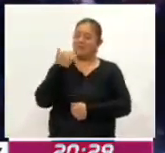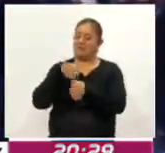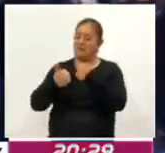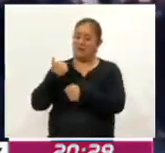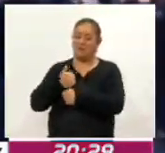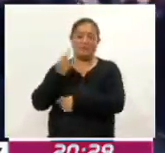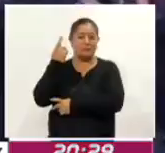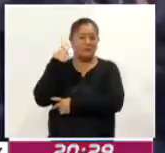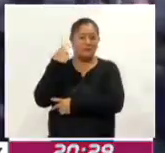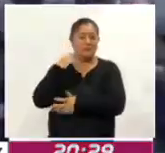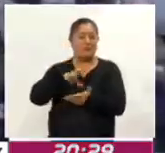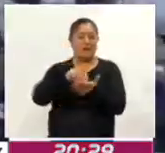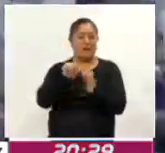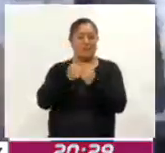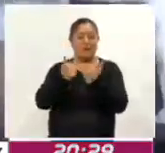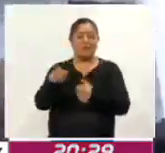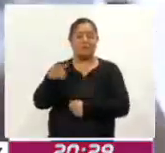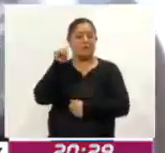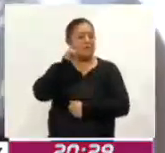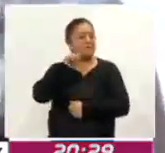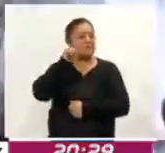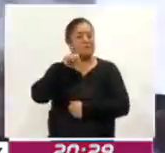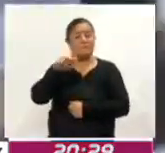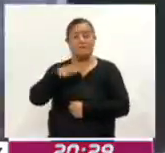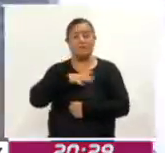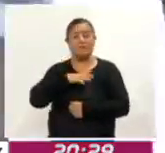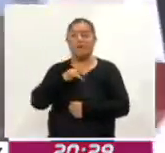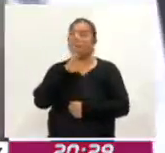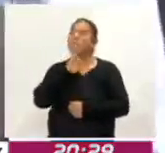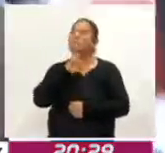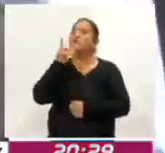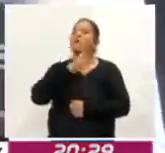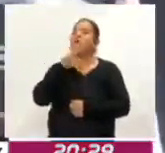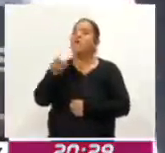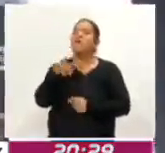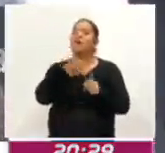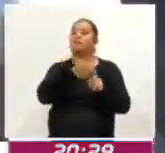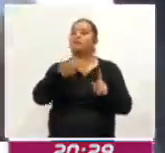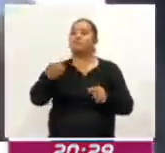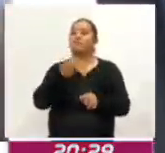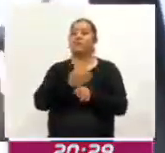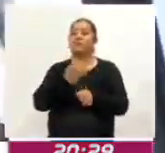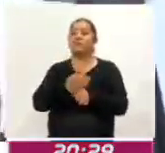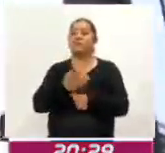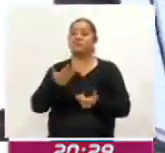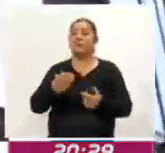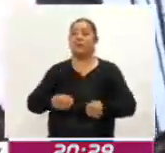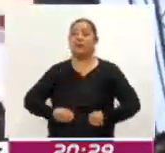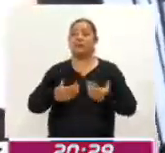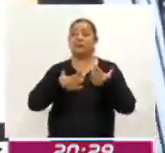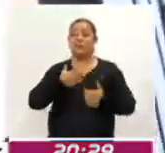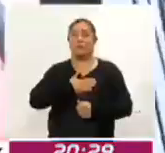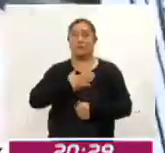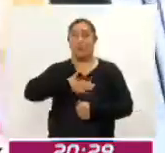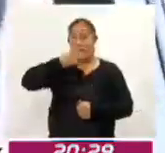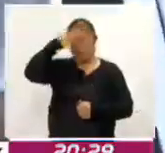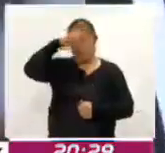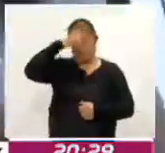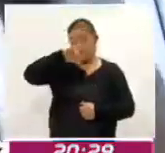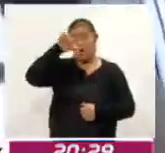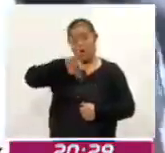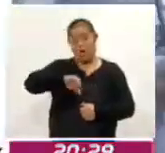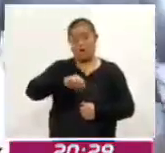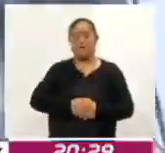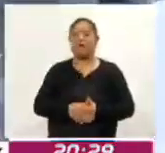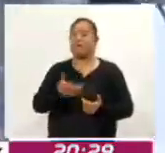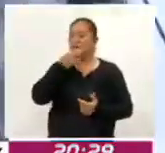Radio Calpulalpan, siempre sotanizando, siempre dando lo mejor. Y bueno, qué bonito en esta, me tocó vivir la experiencia y sobre todo hoy, en este